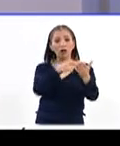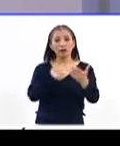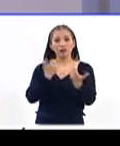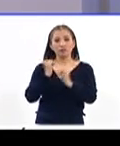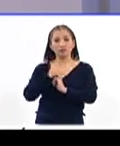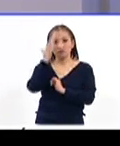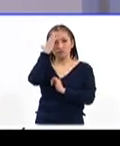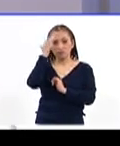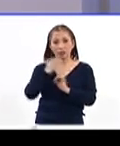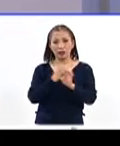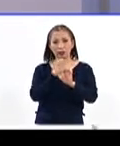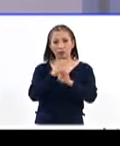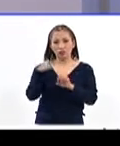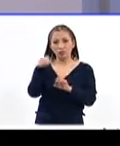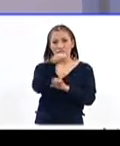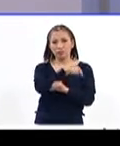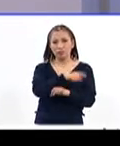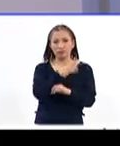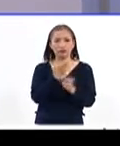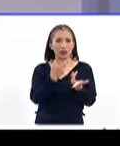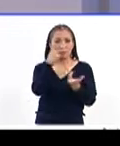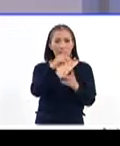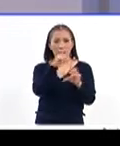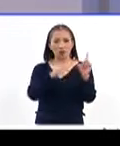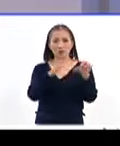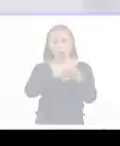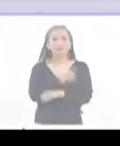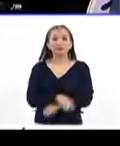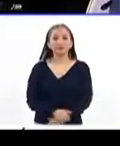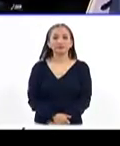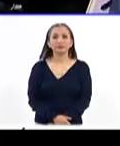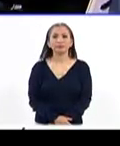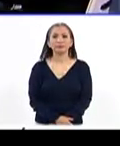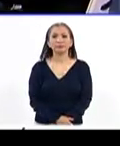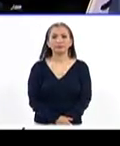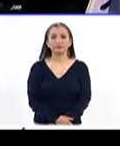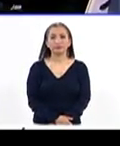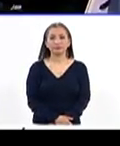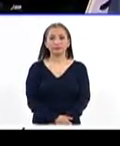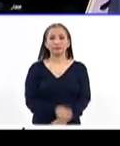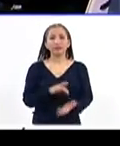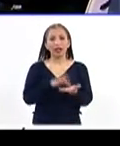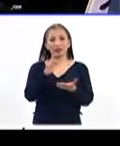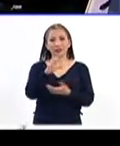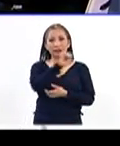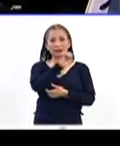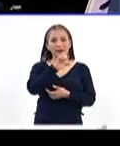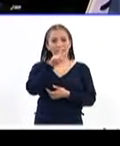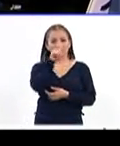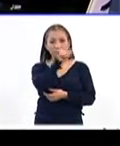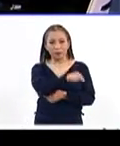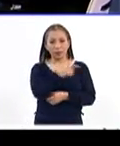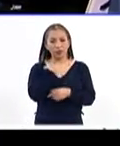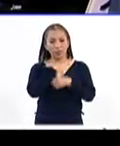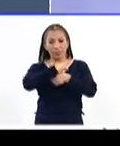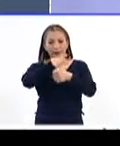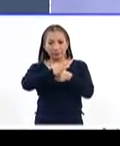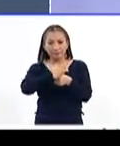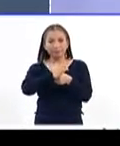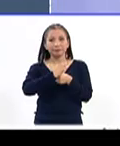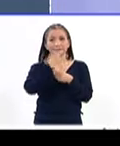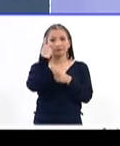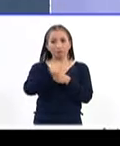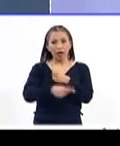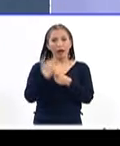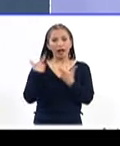autoridades educativas locales. Estamos hablando de los estados de la República Mexicana. Bueno, gracias a la Secretaría de Educación Pública por la invitación que me dio